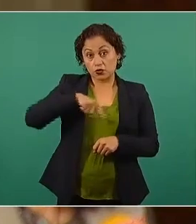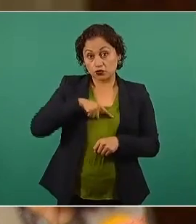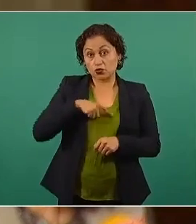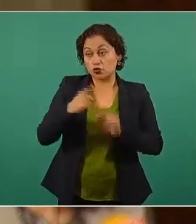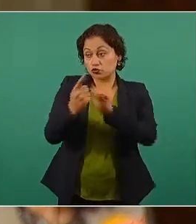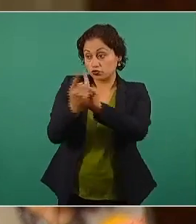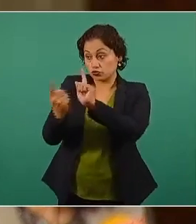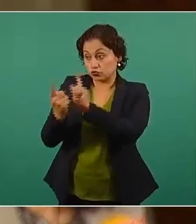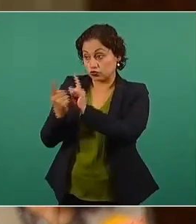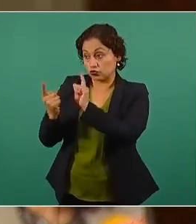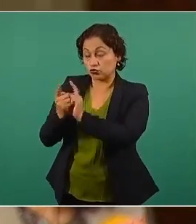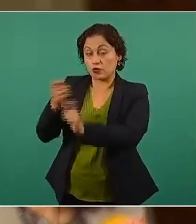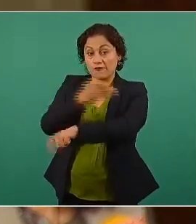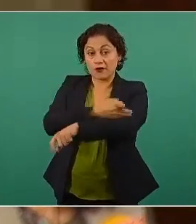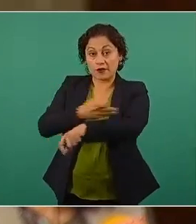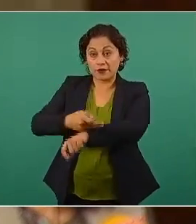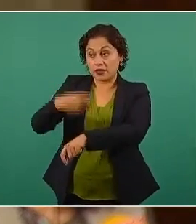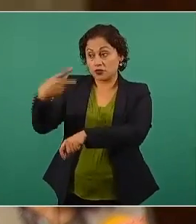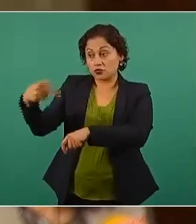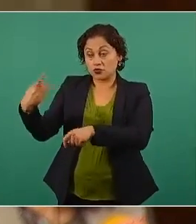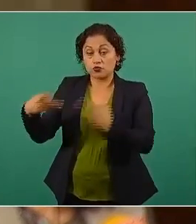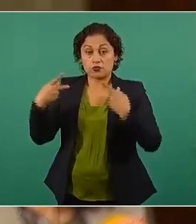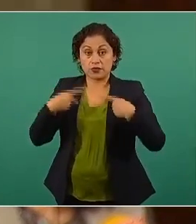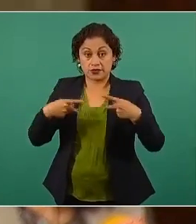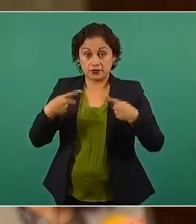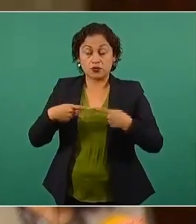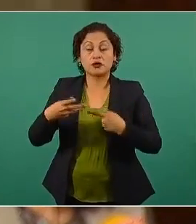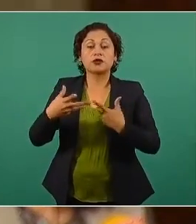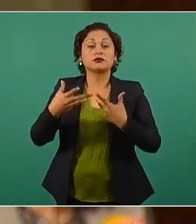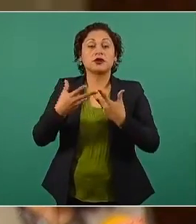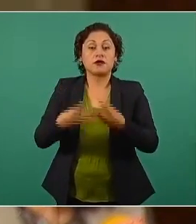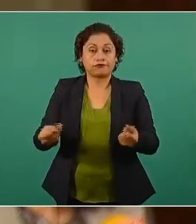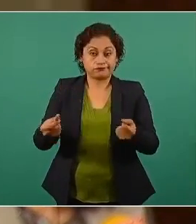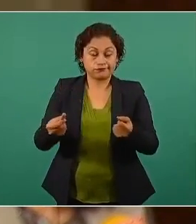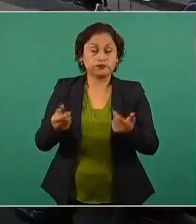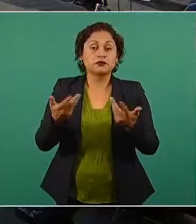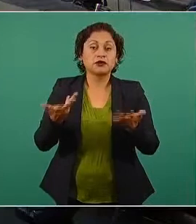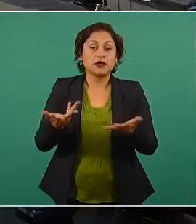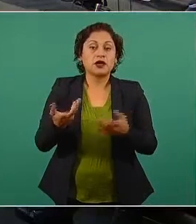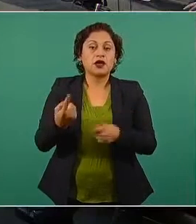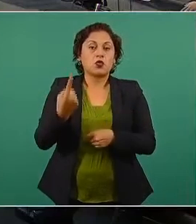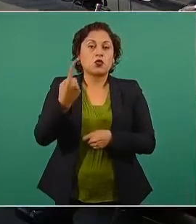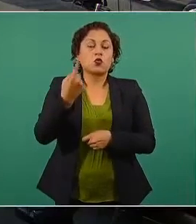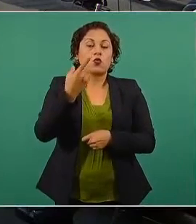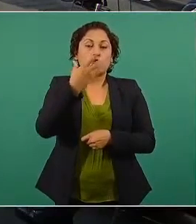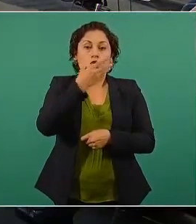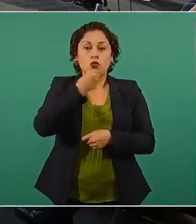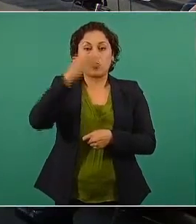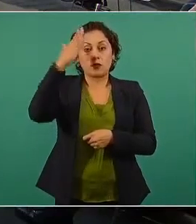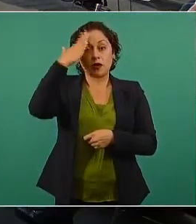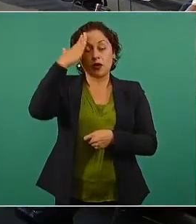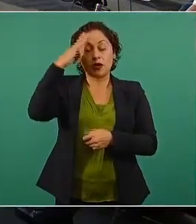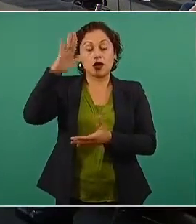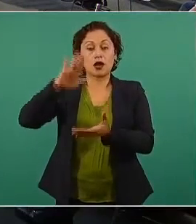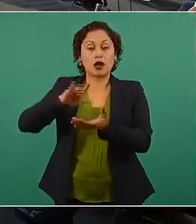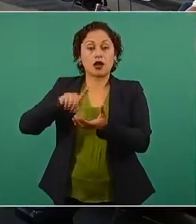de desaparecidos, acaba de desaparecer también uno de los dirigentes yaquis del pueblo de la tribu